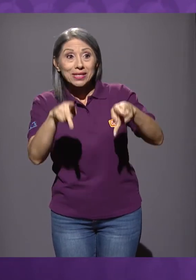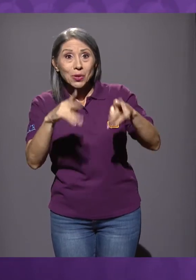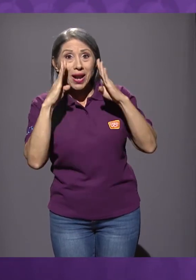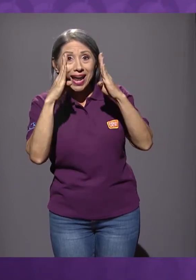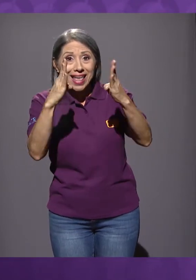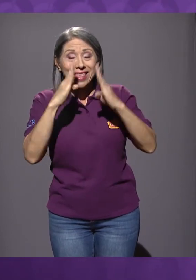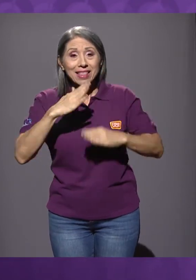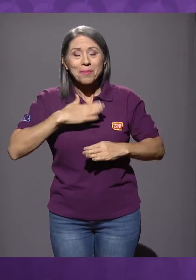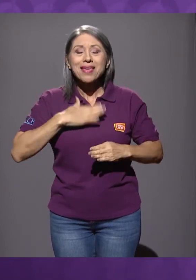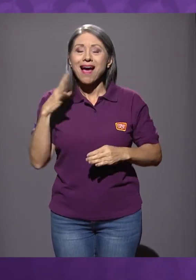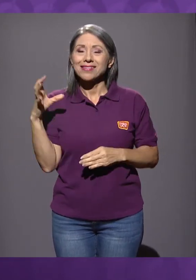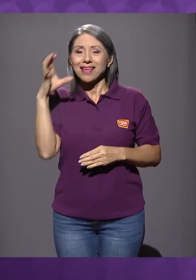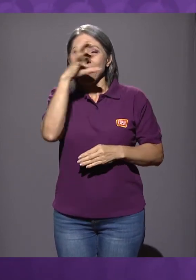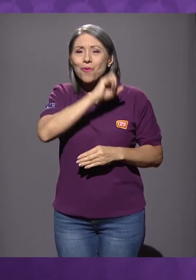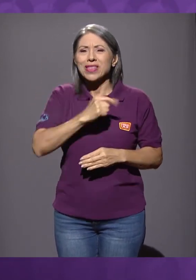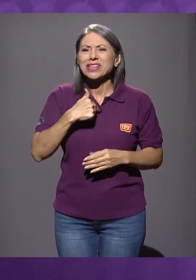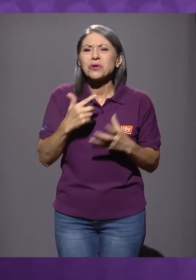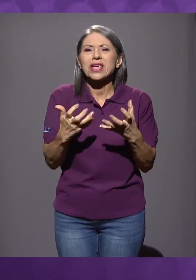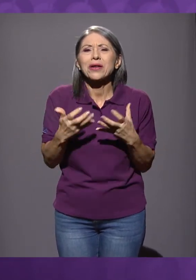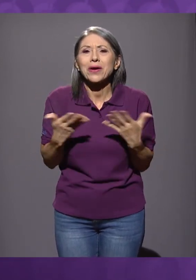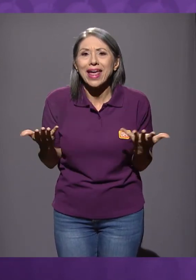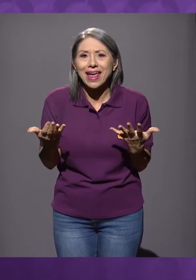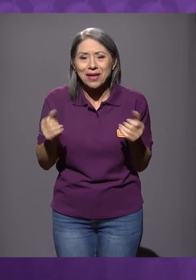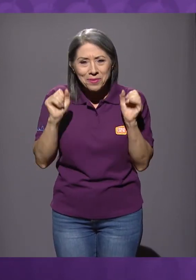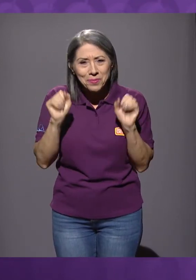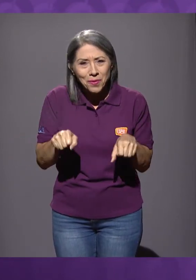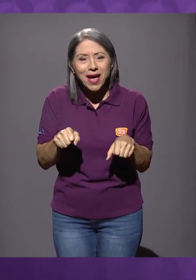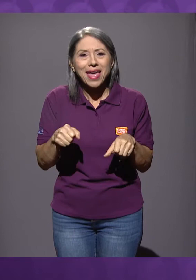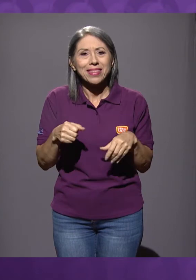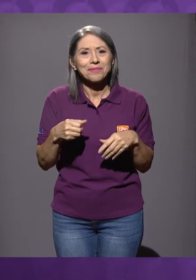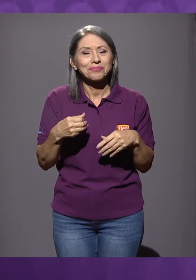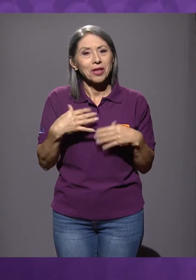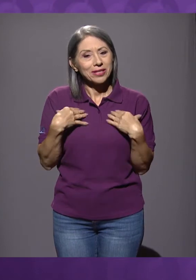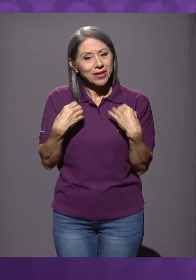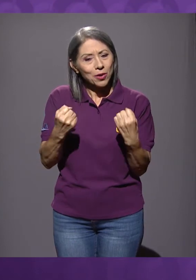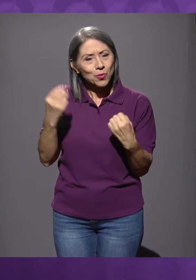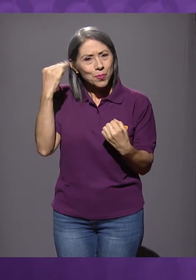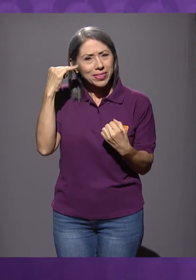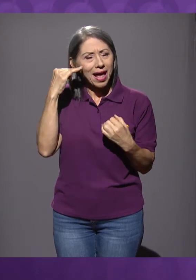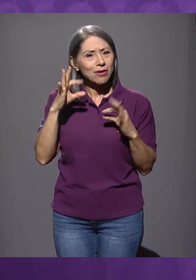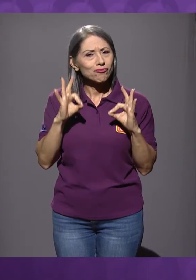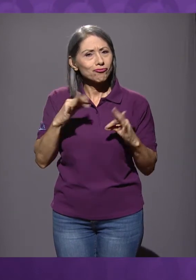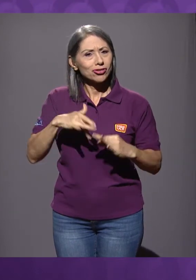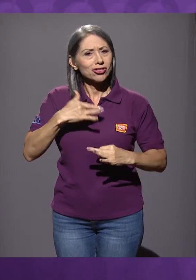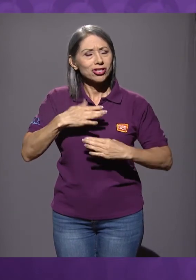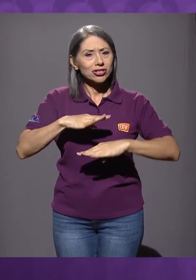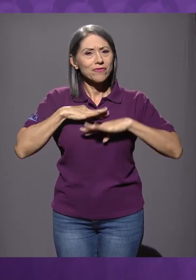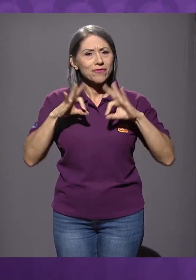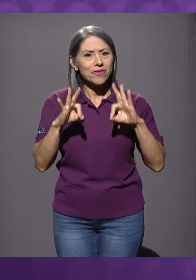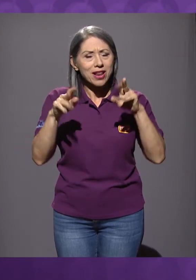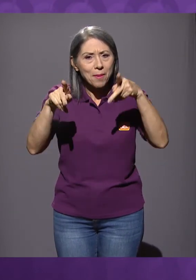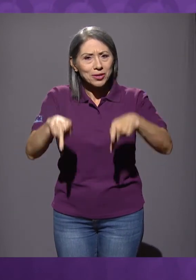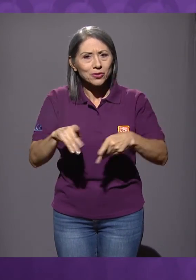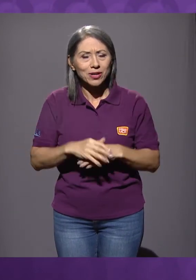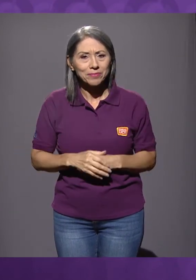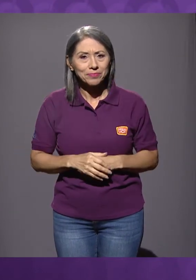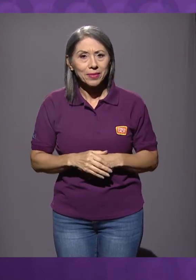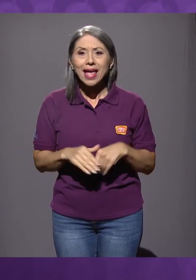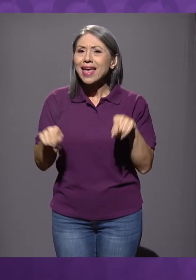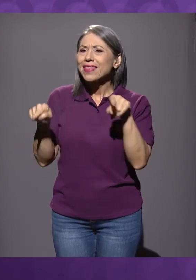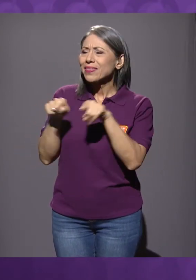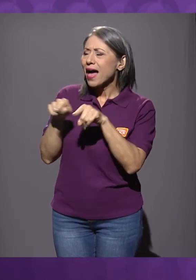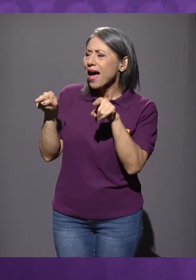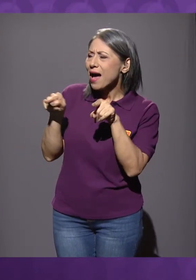Todo esto va a propiciar salud mental y va a generar un bienestar en la persona. Y también, Andrés, que existe